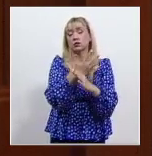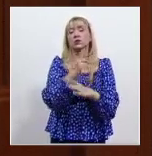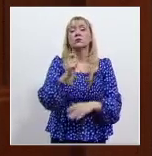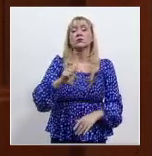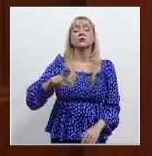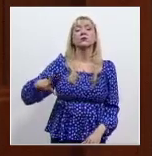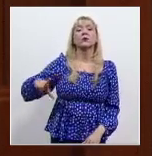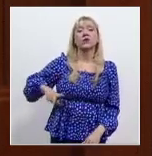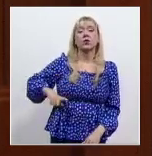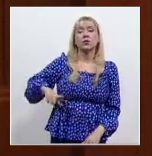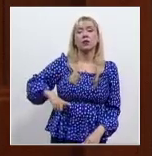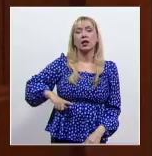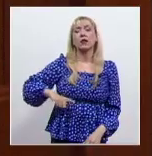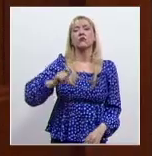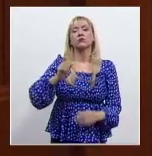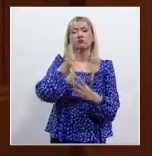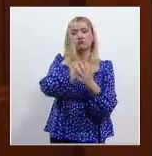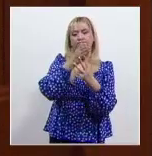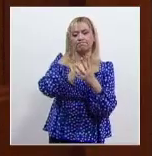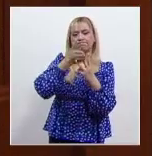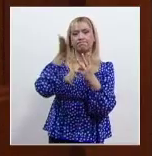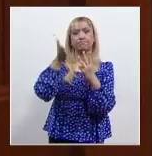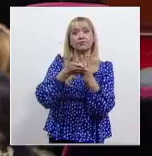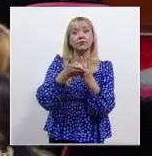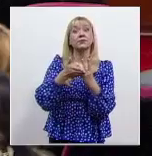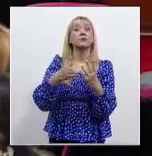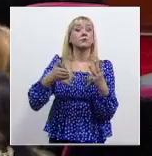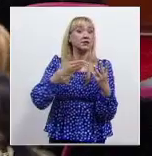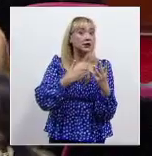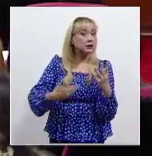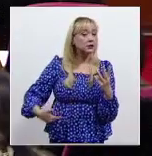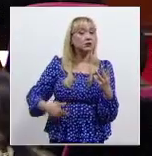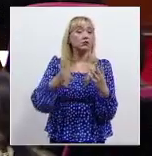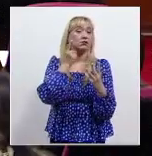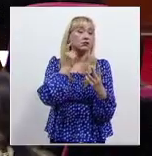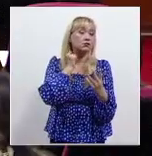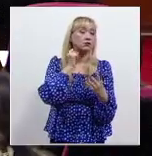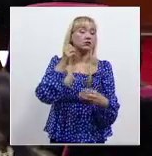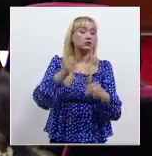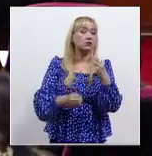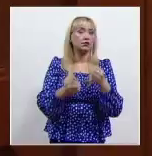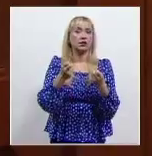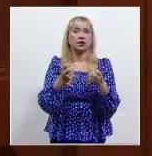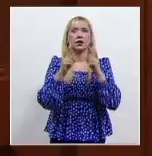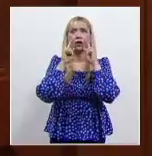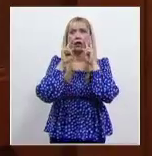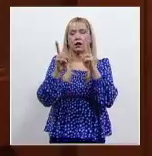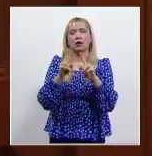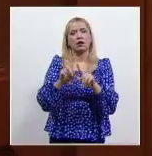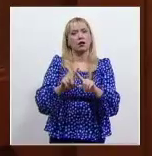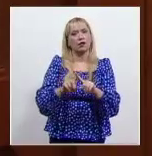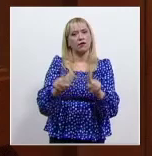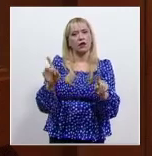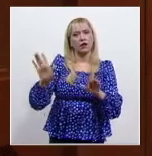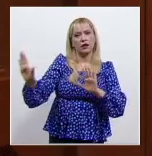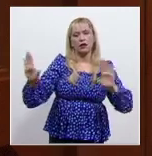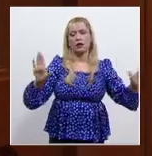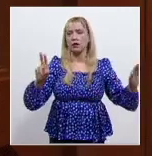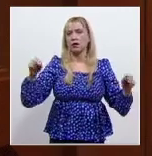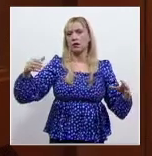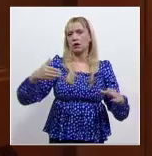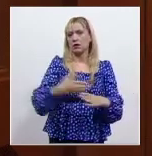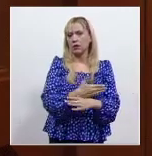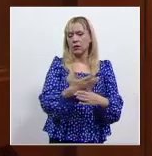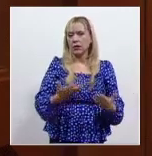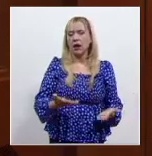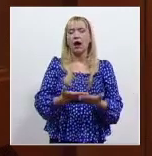esta la dimensión del momento histórico que presenciamos? La consejera Celia Maya García se comprometió a contribuir